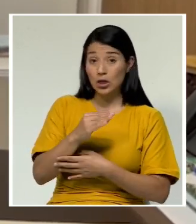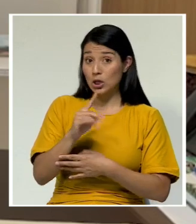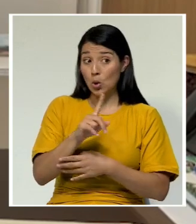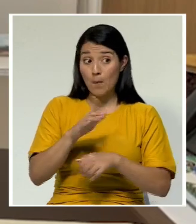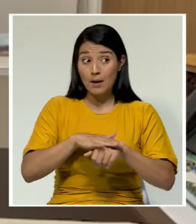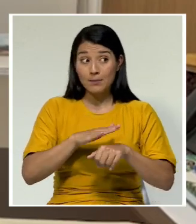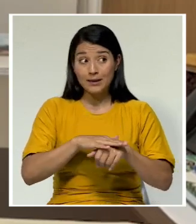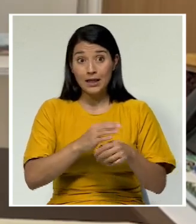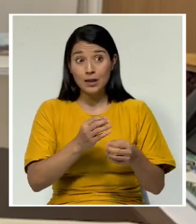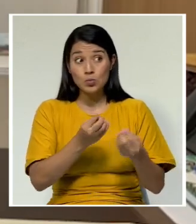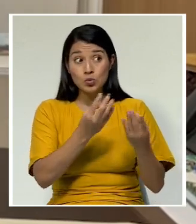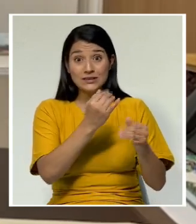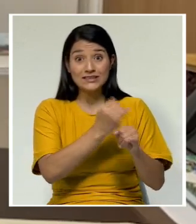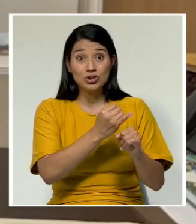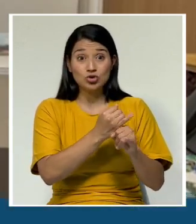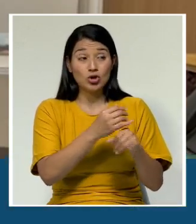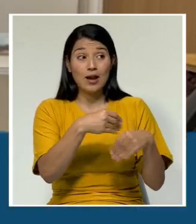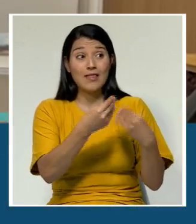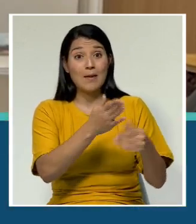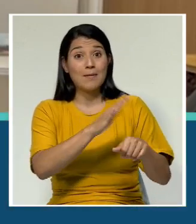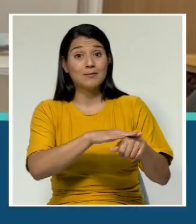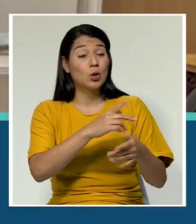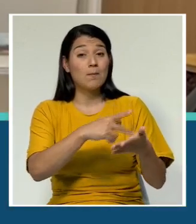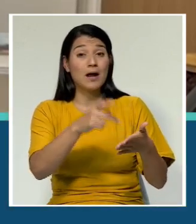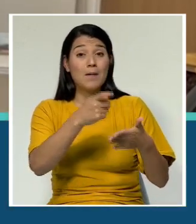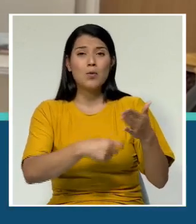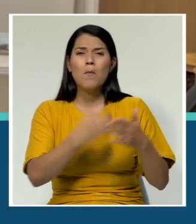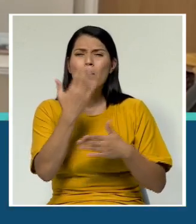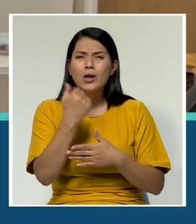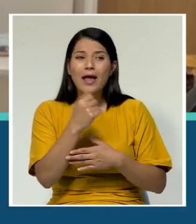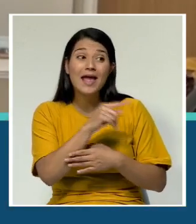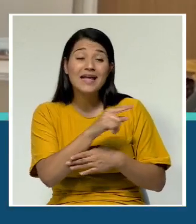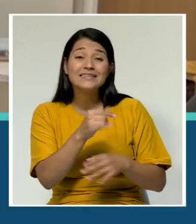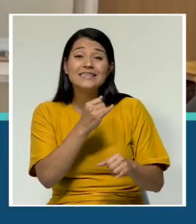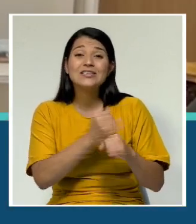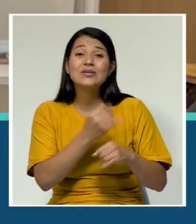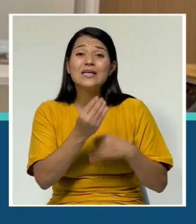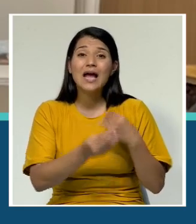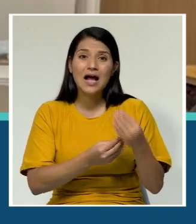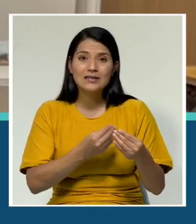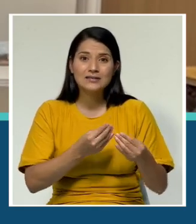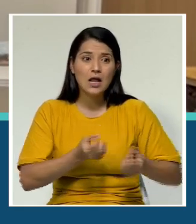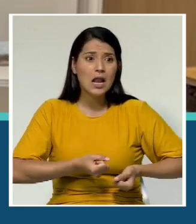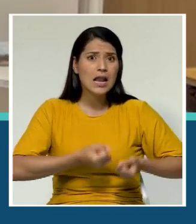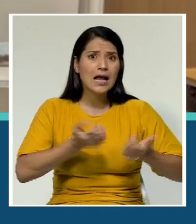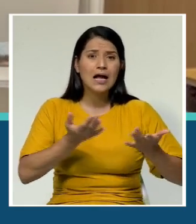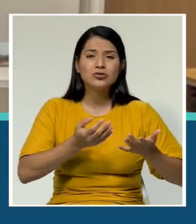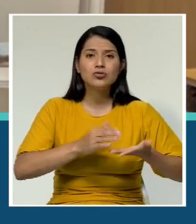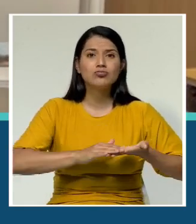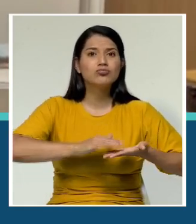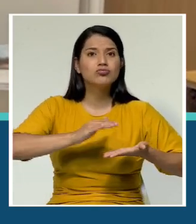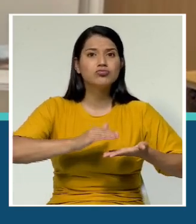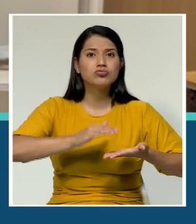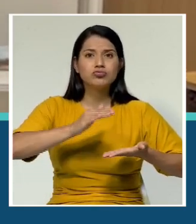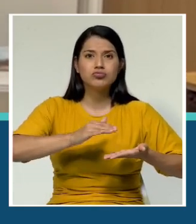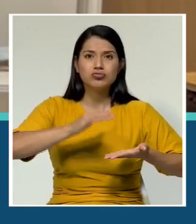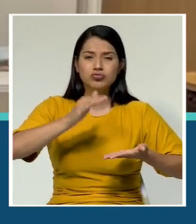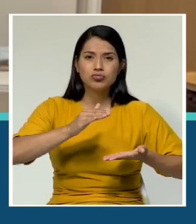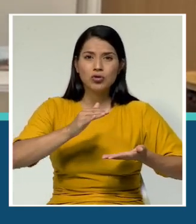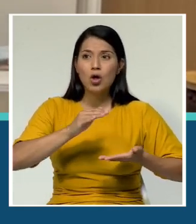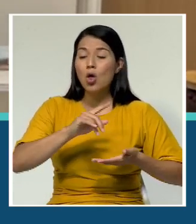propio para hacerlo. Habdeba es el financiamiento del canon. Es decir, cuando se hace ese tipo de